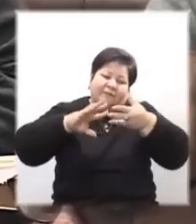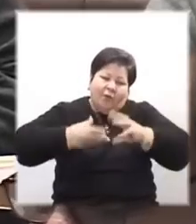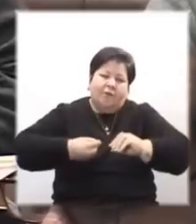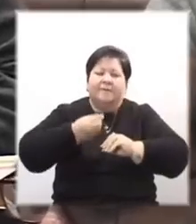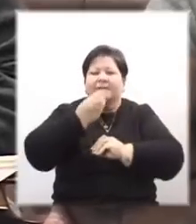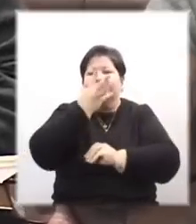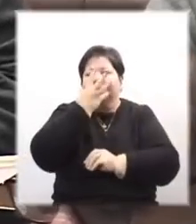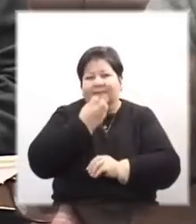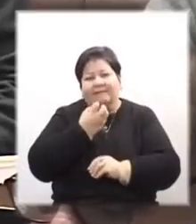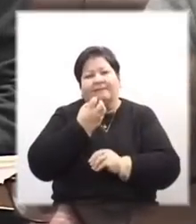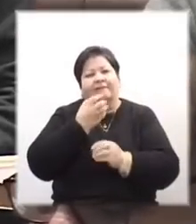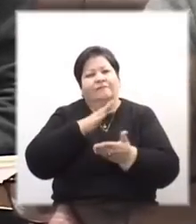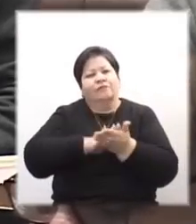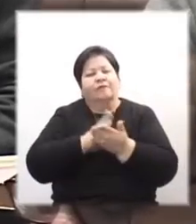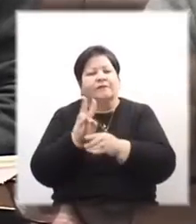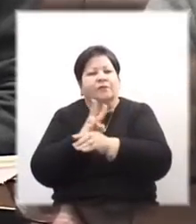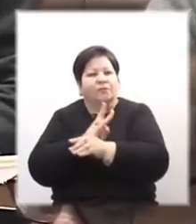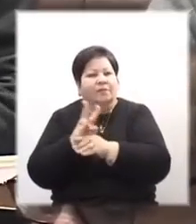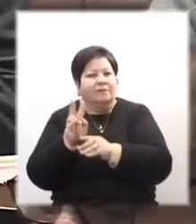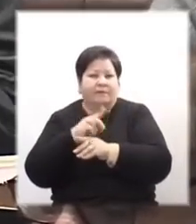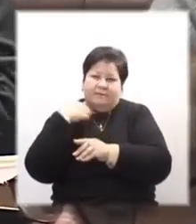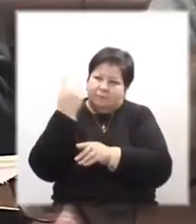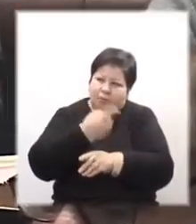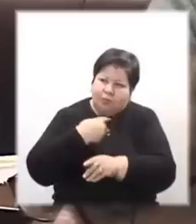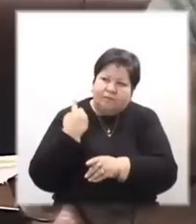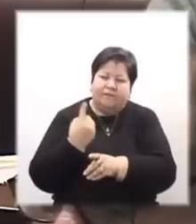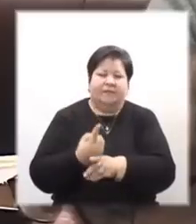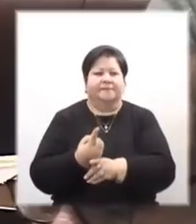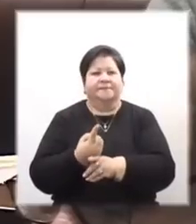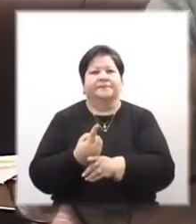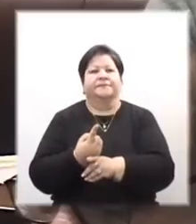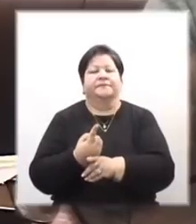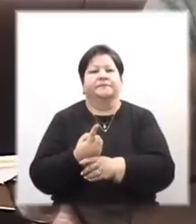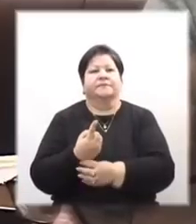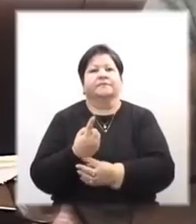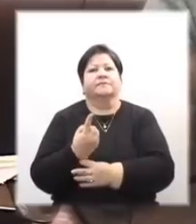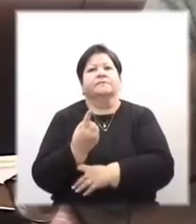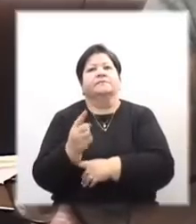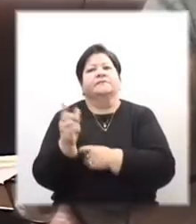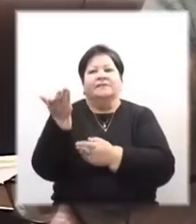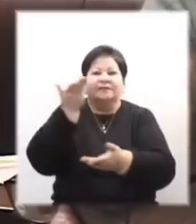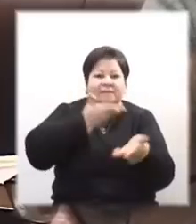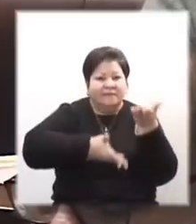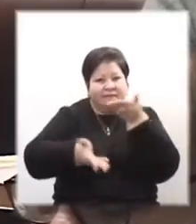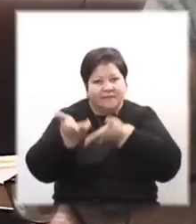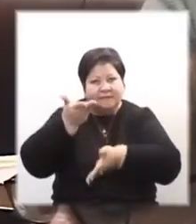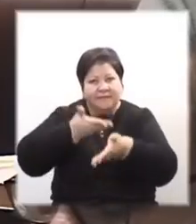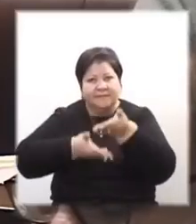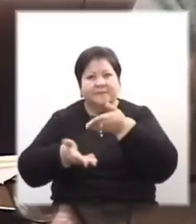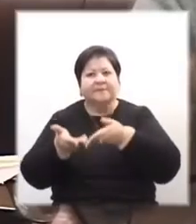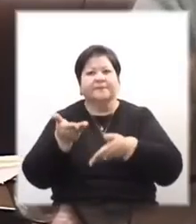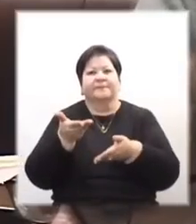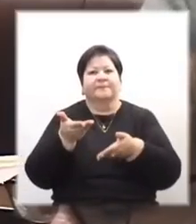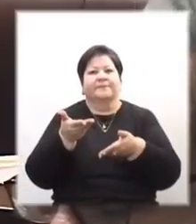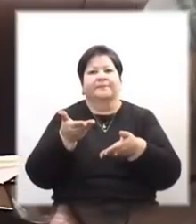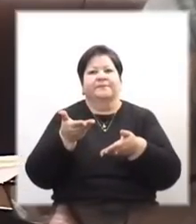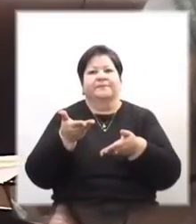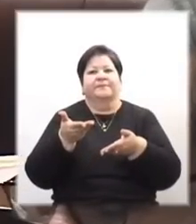de seguridad pública, de tener un intercambio y un